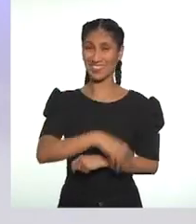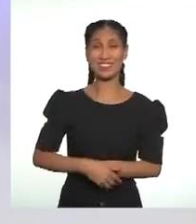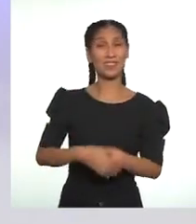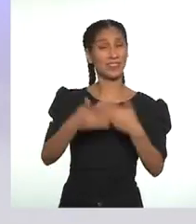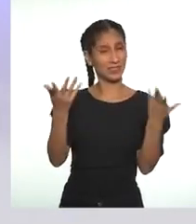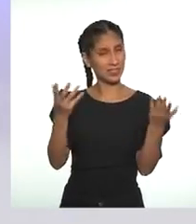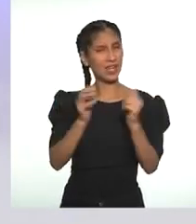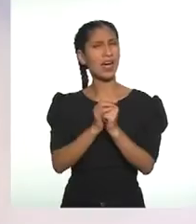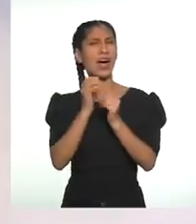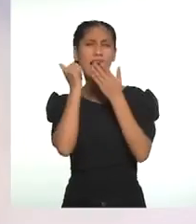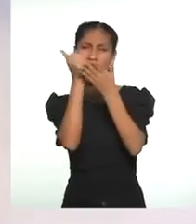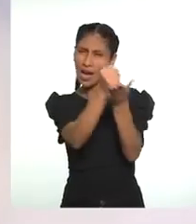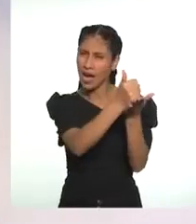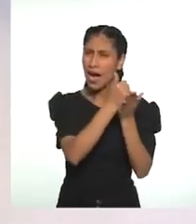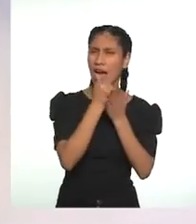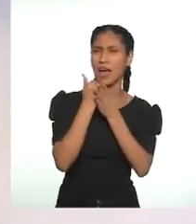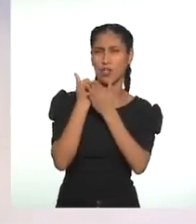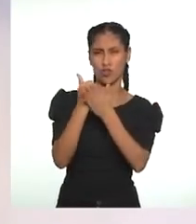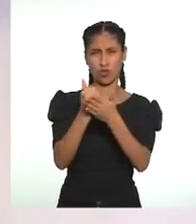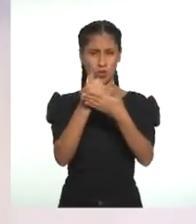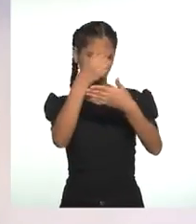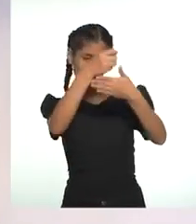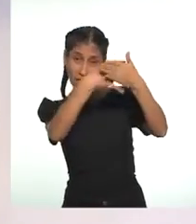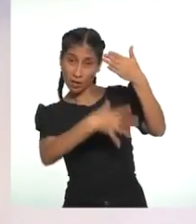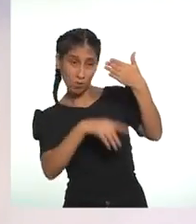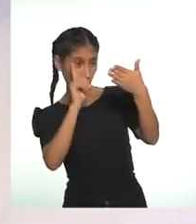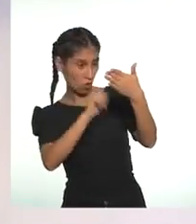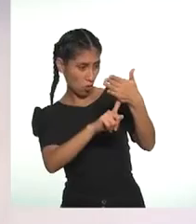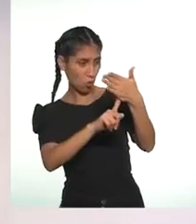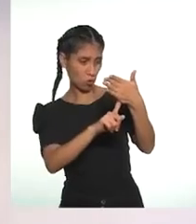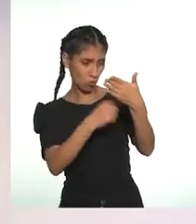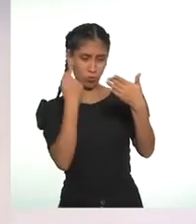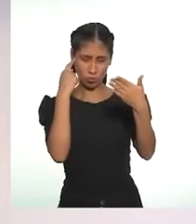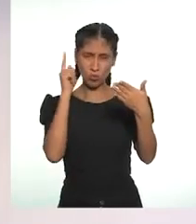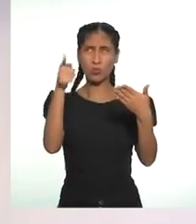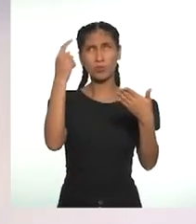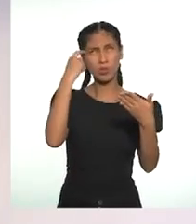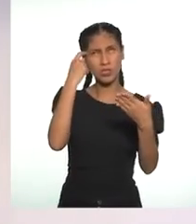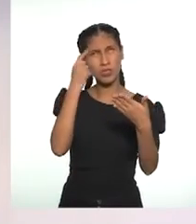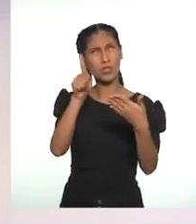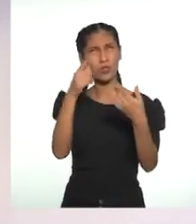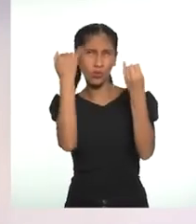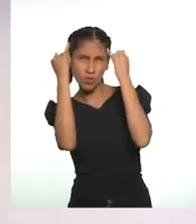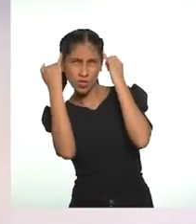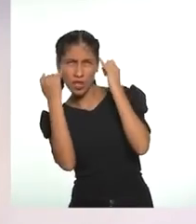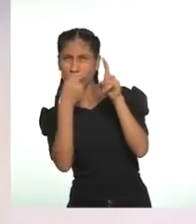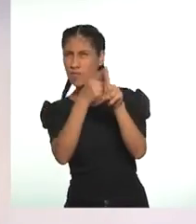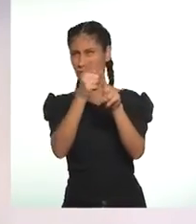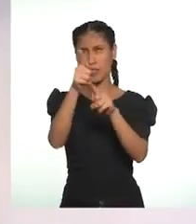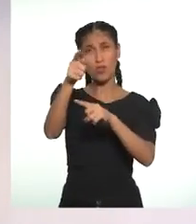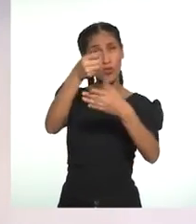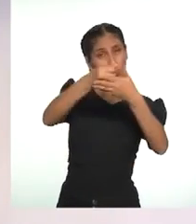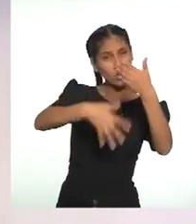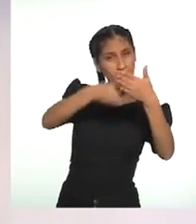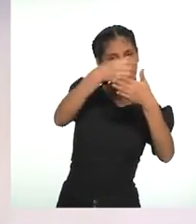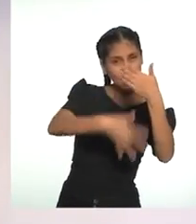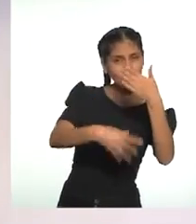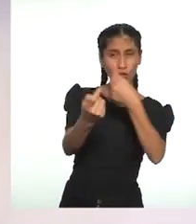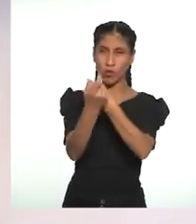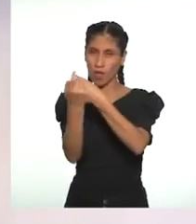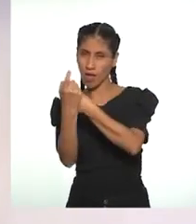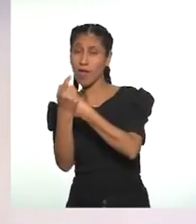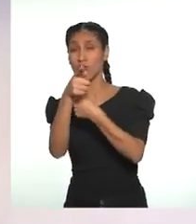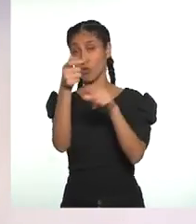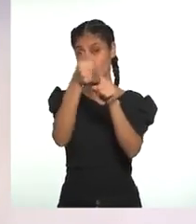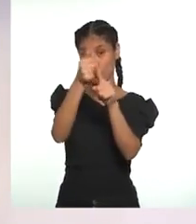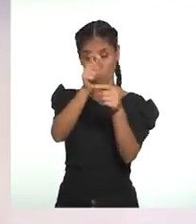te toca a ti. Ayúdanos a alimentar nuestro blog. Pon manos a la obra y redacta tu propio texto instructivo con